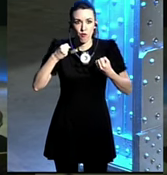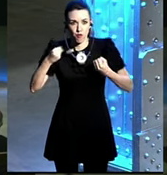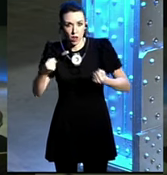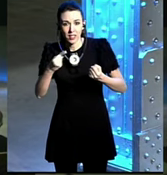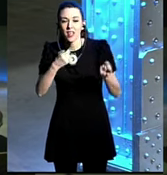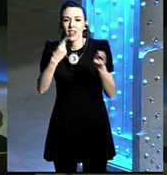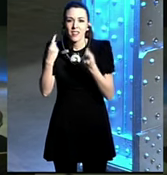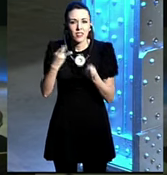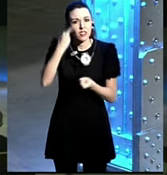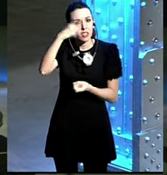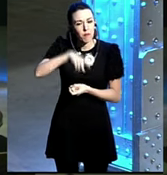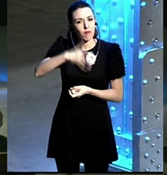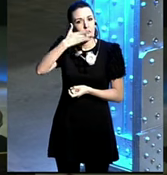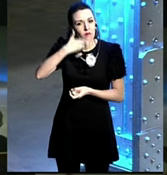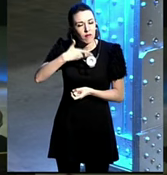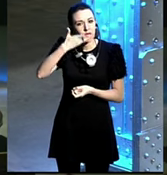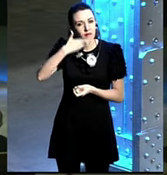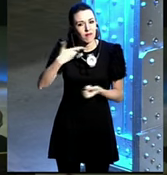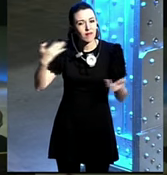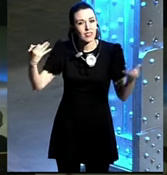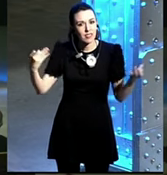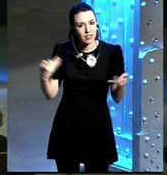necesitamos también conocer esas